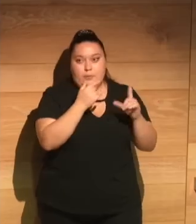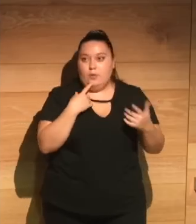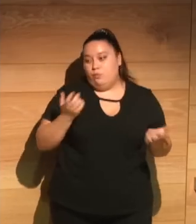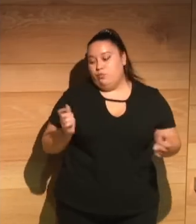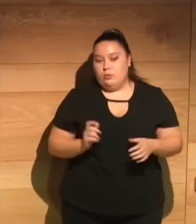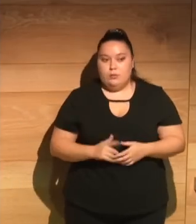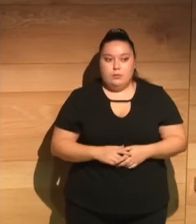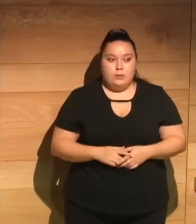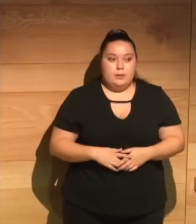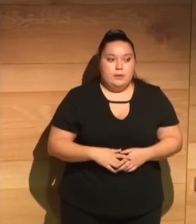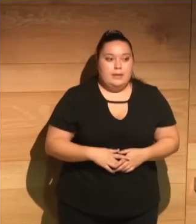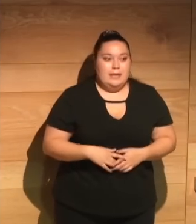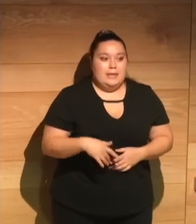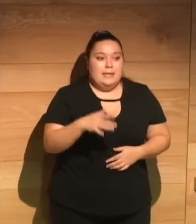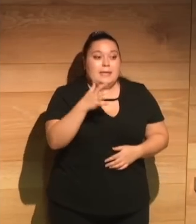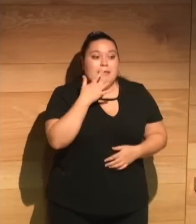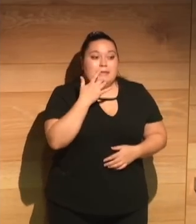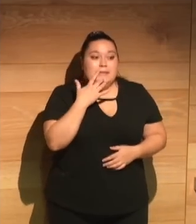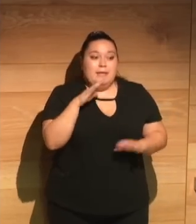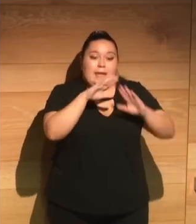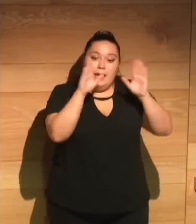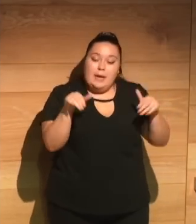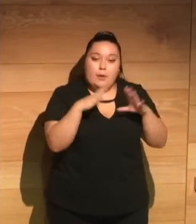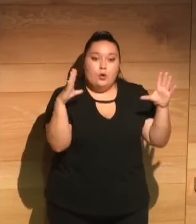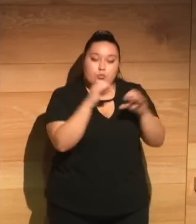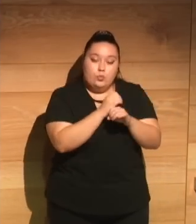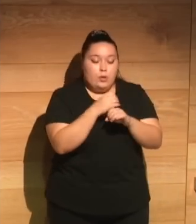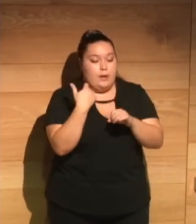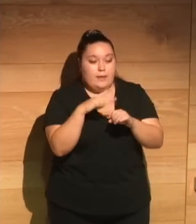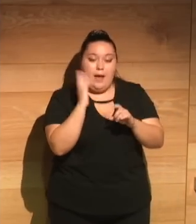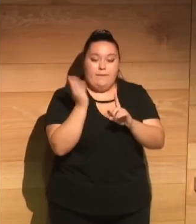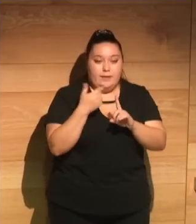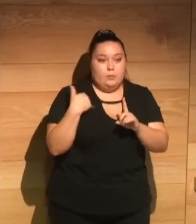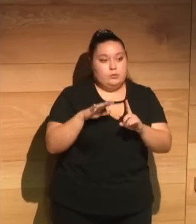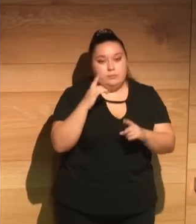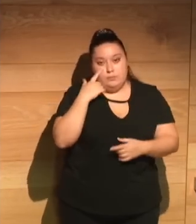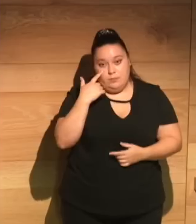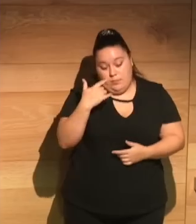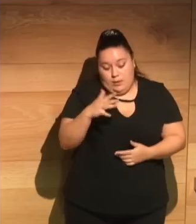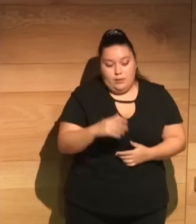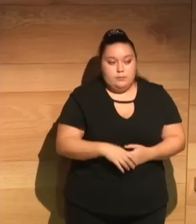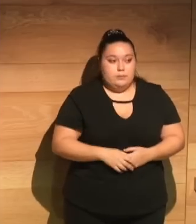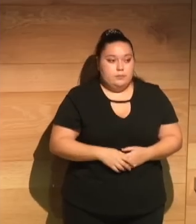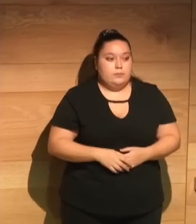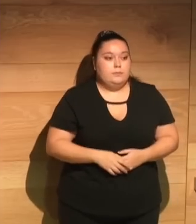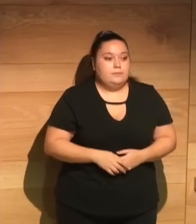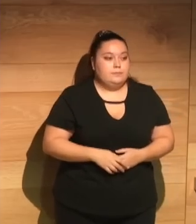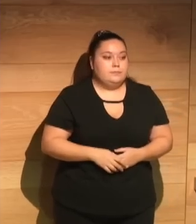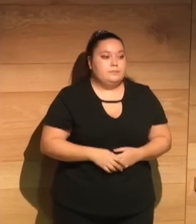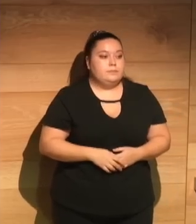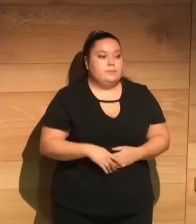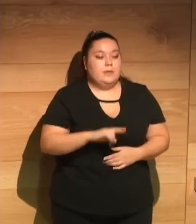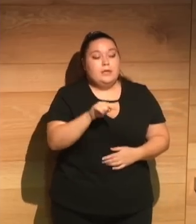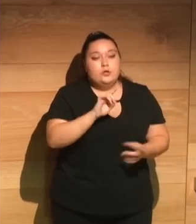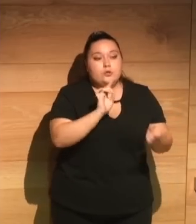ya le estaba afectando la existencia de la cámara oscura, pues de repente la fotografía, claro, mucho sí, más. Sí, prefiero que lo que tiene que representar ya puede representar otras y ya, cosas. Y eso